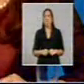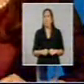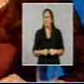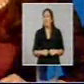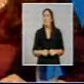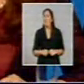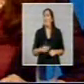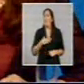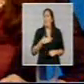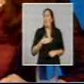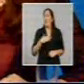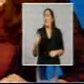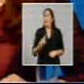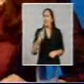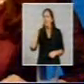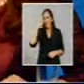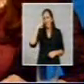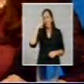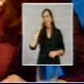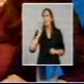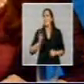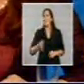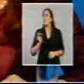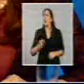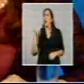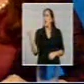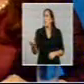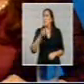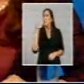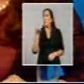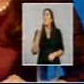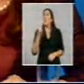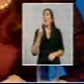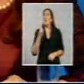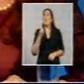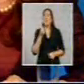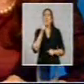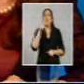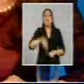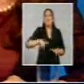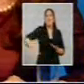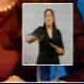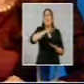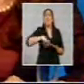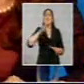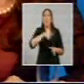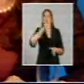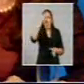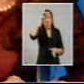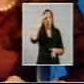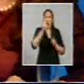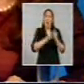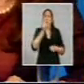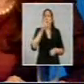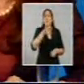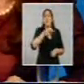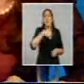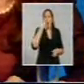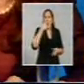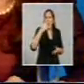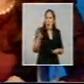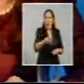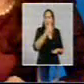sabemos del protagonismo que tiene la producción bovina aquí en esta